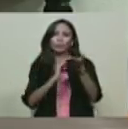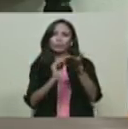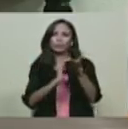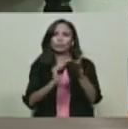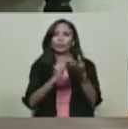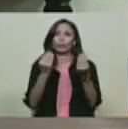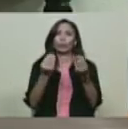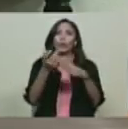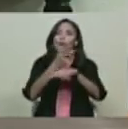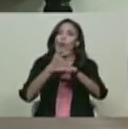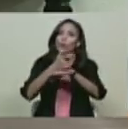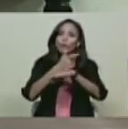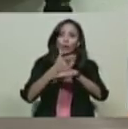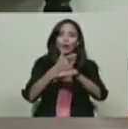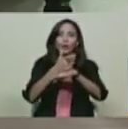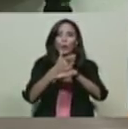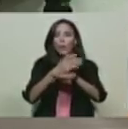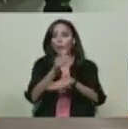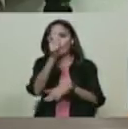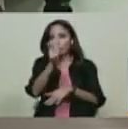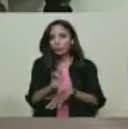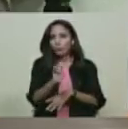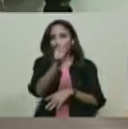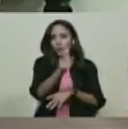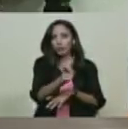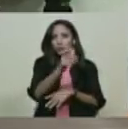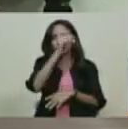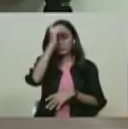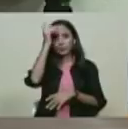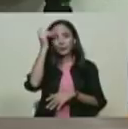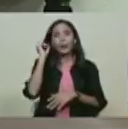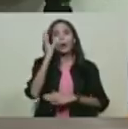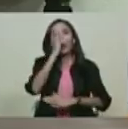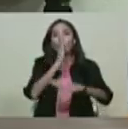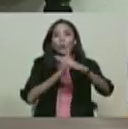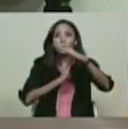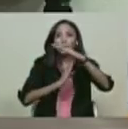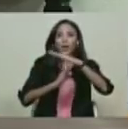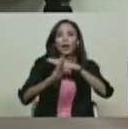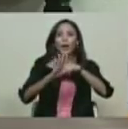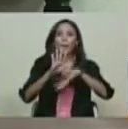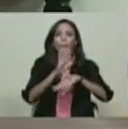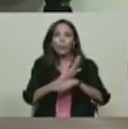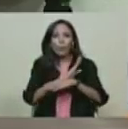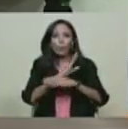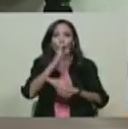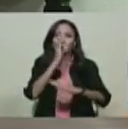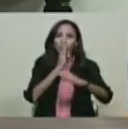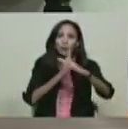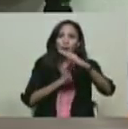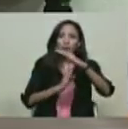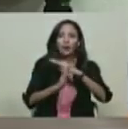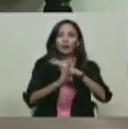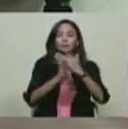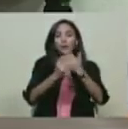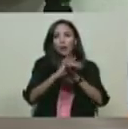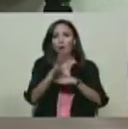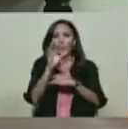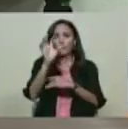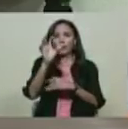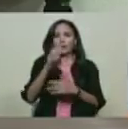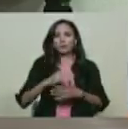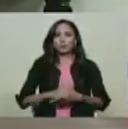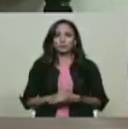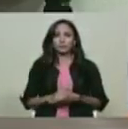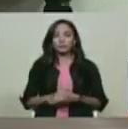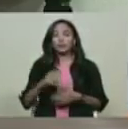Nosotros, los gobernantes de este país. Nosotros, los humildes de este país, que gobernamos nuestra patria.